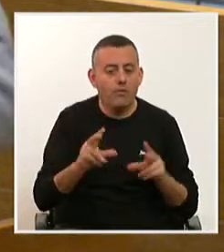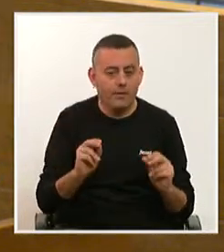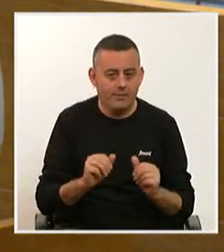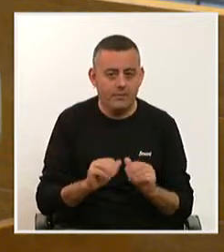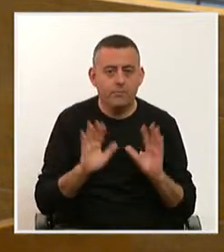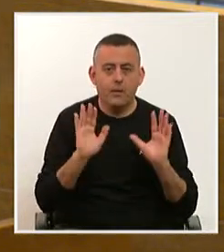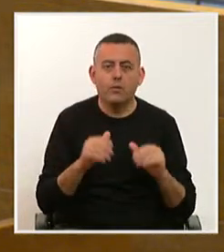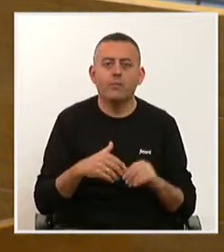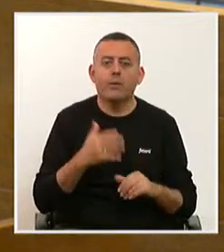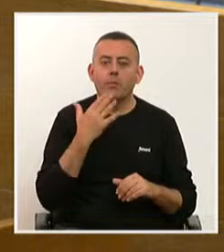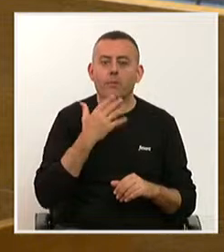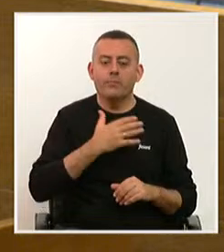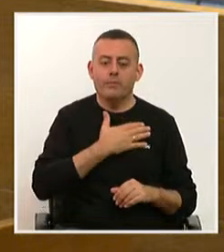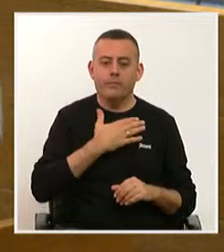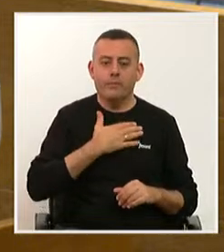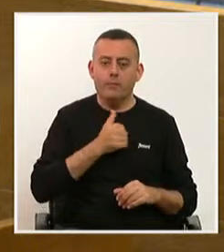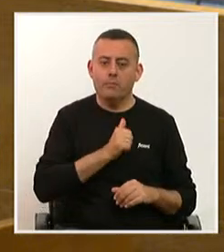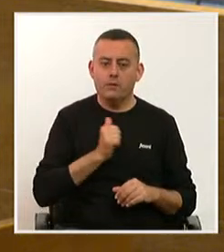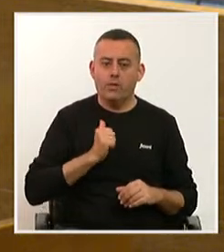soner